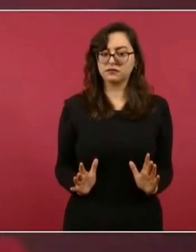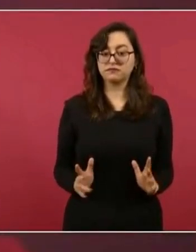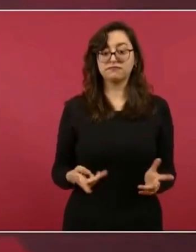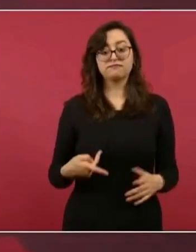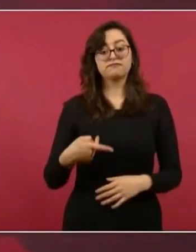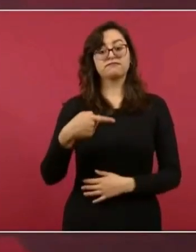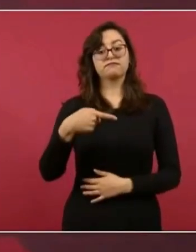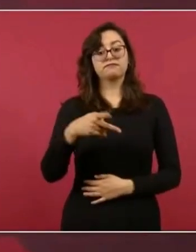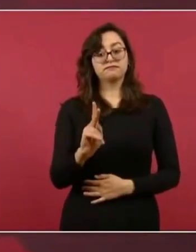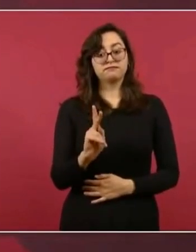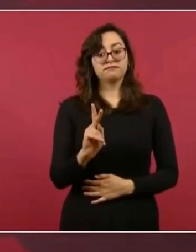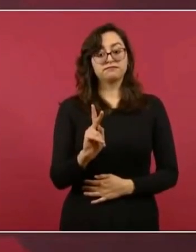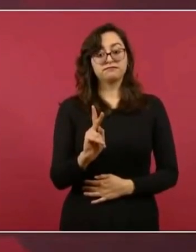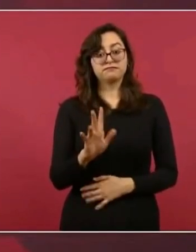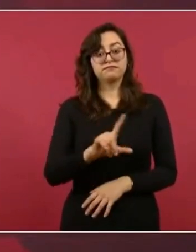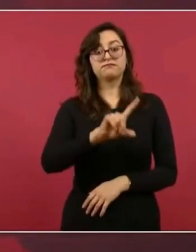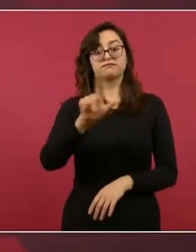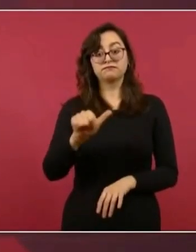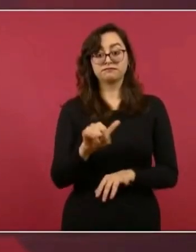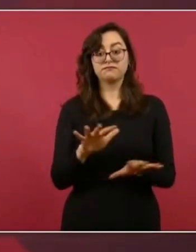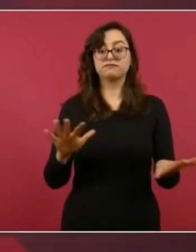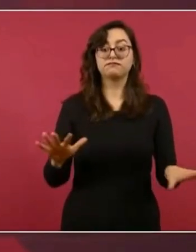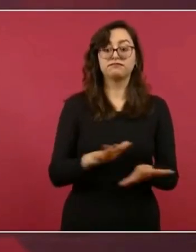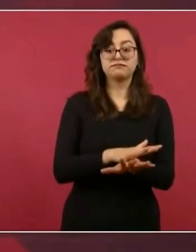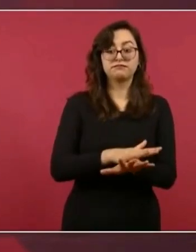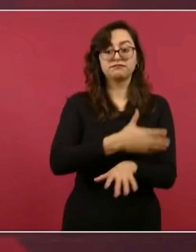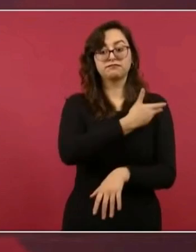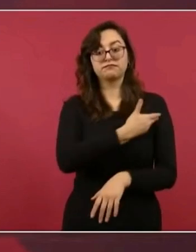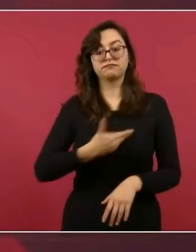Sin embargo, al cambio con el presidente Trump,